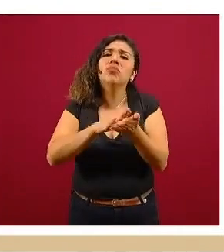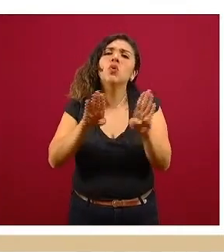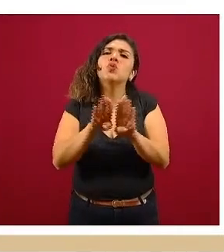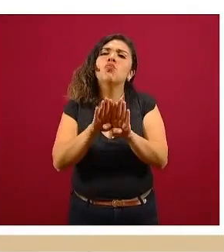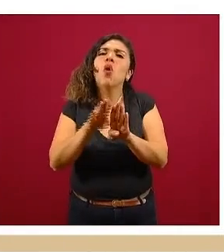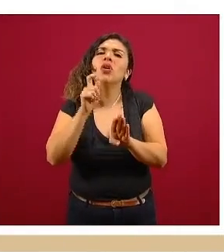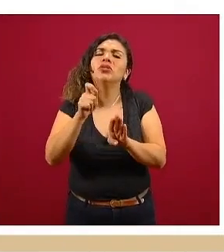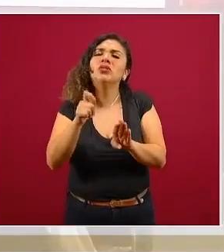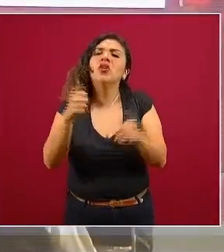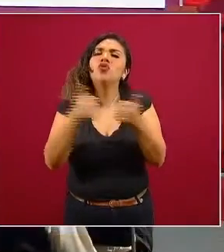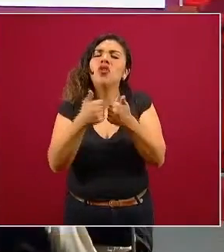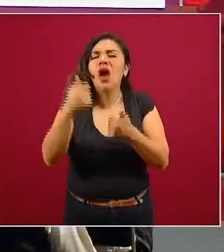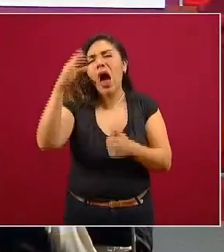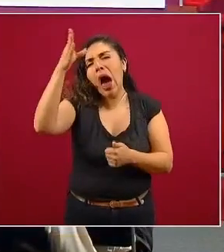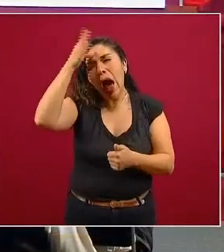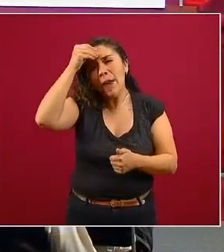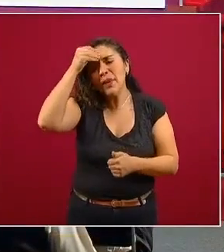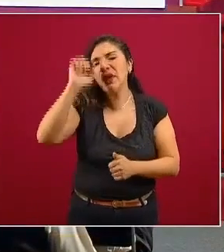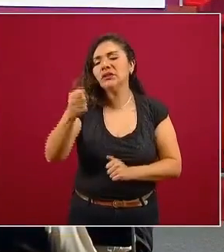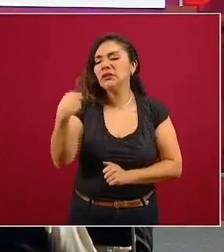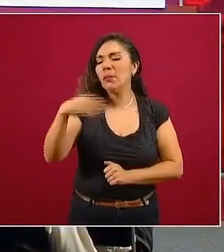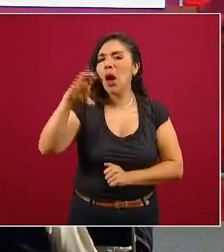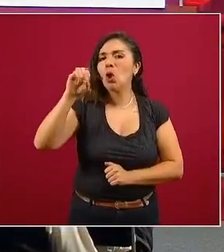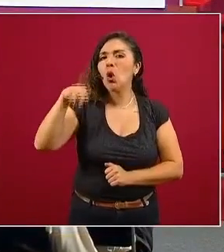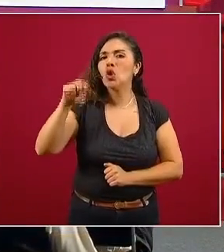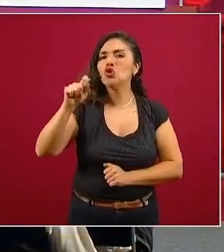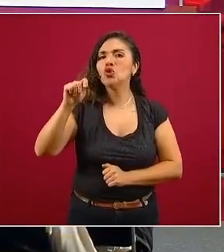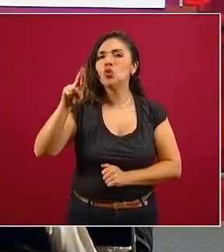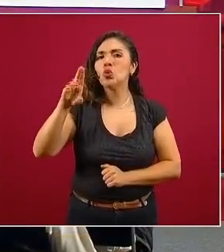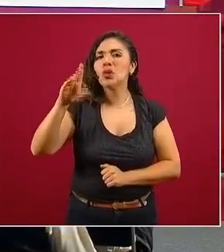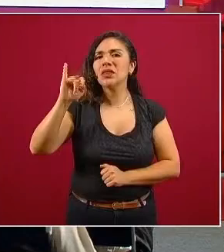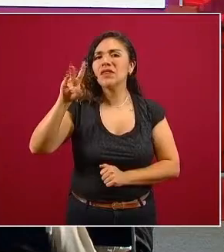el constructivismo. La siguiente, por favor.